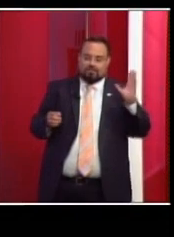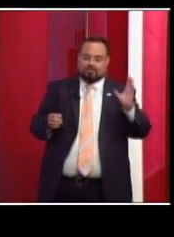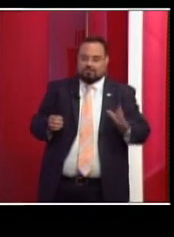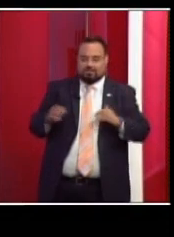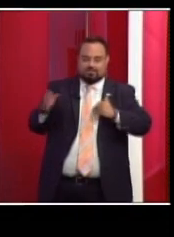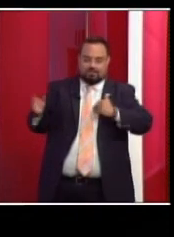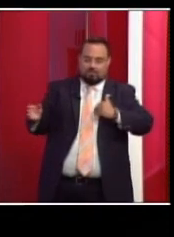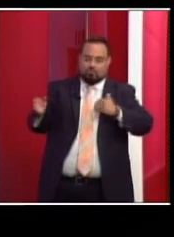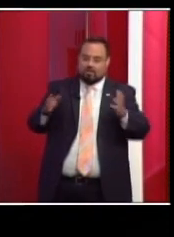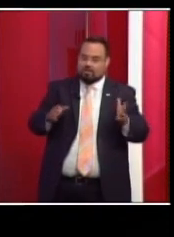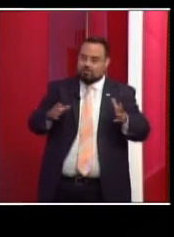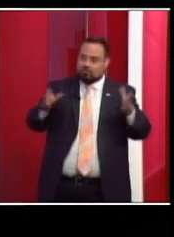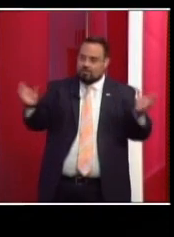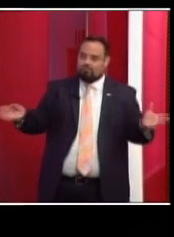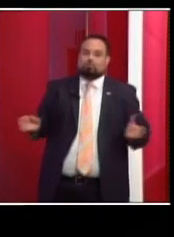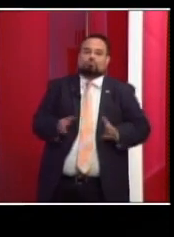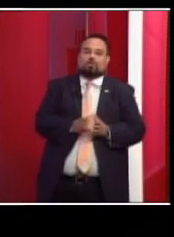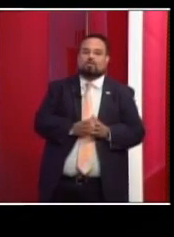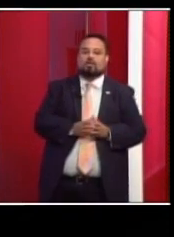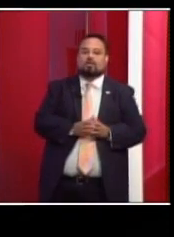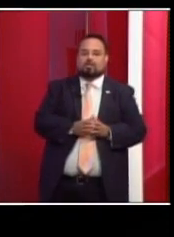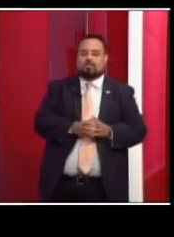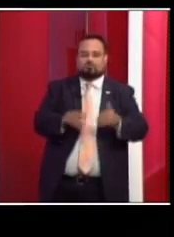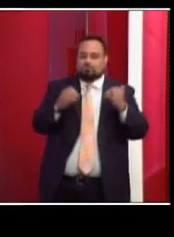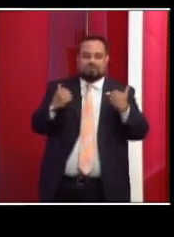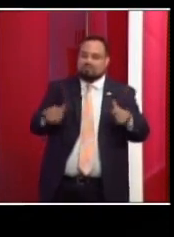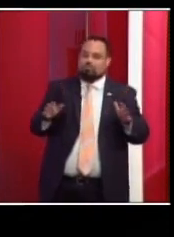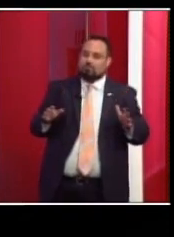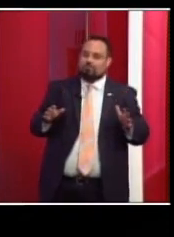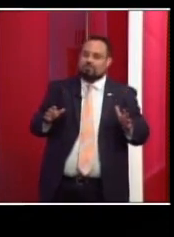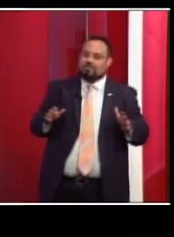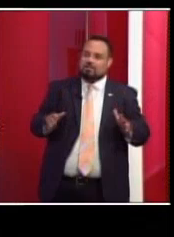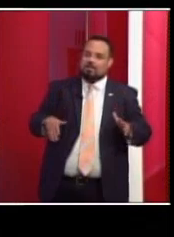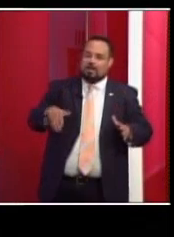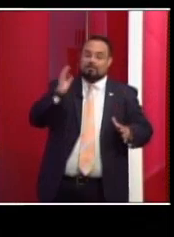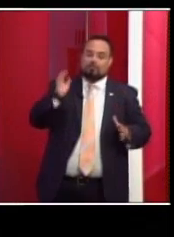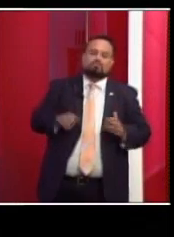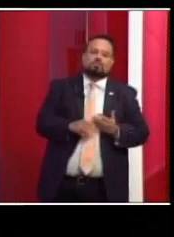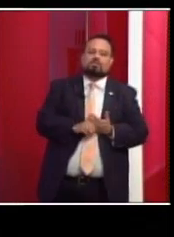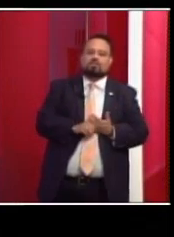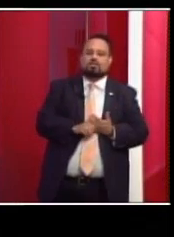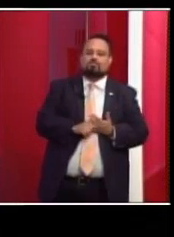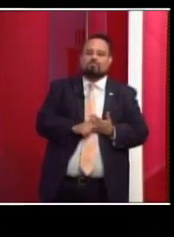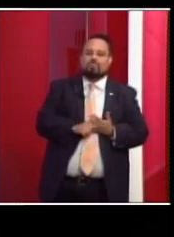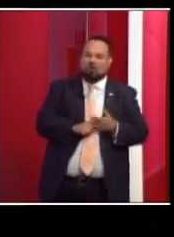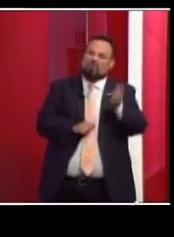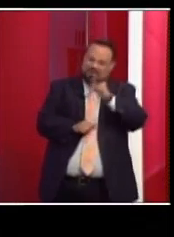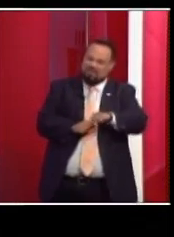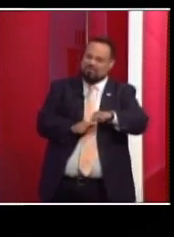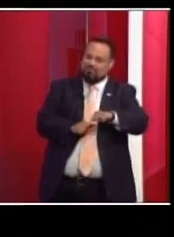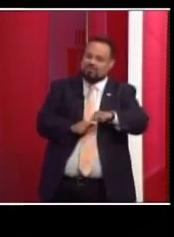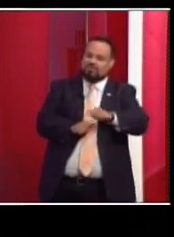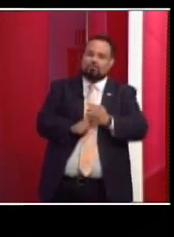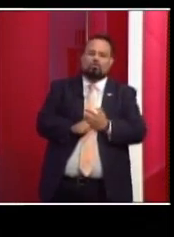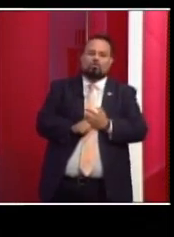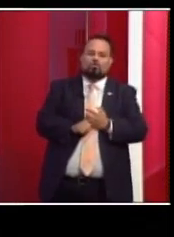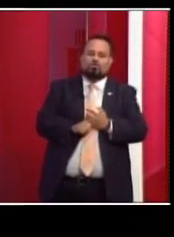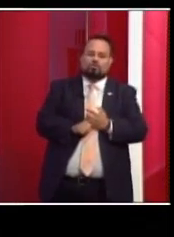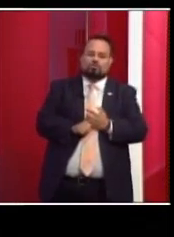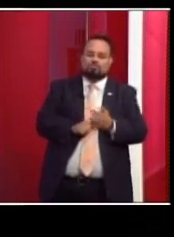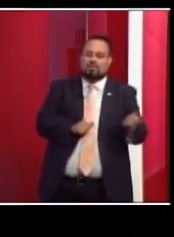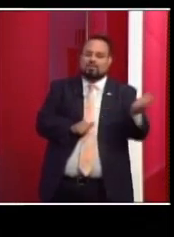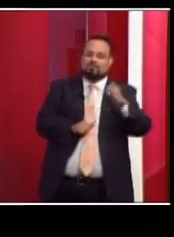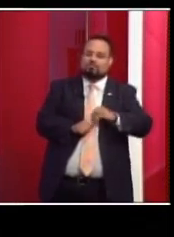quieras necesitas en qué lugar en qué zona y la plusvalía y esto se hace muy difícil anteriormente aunque era difícil no